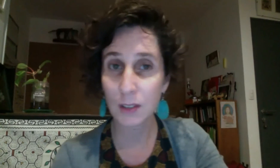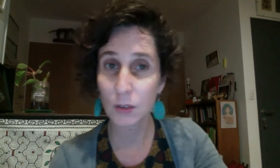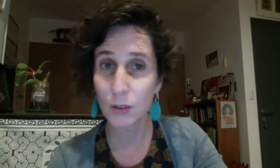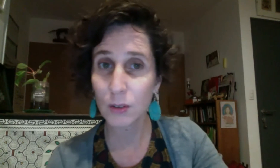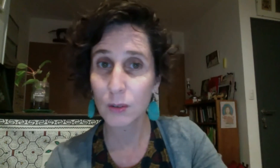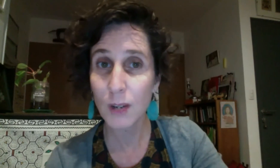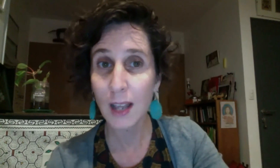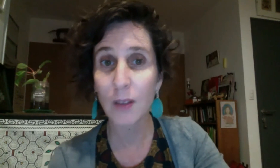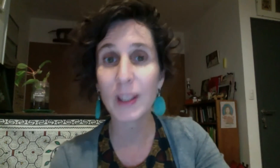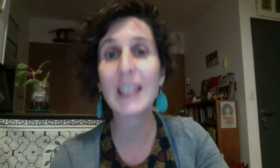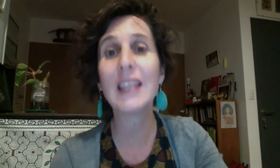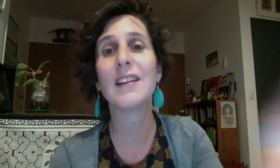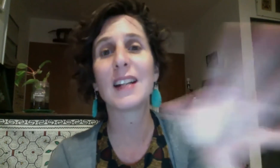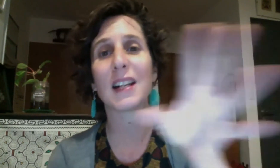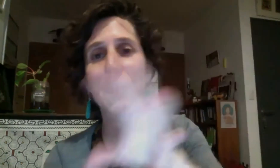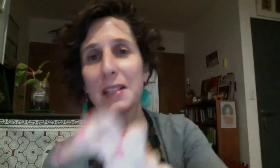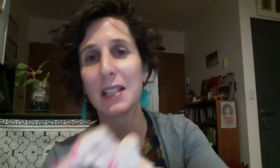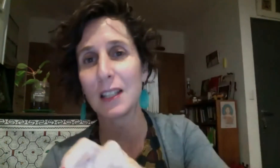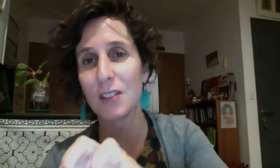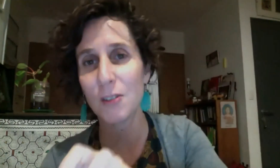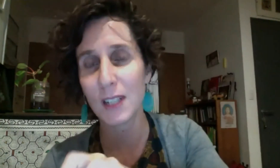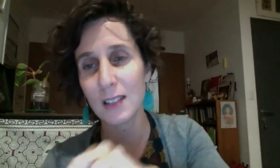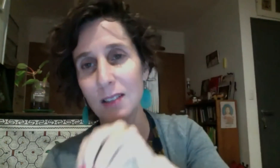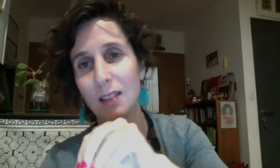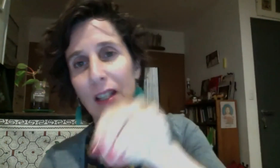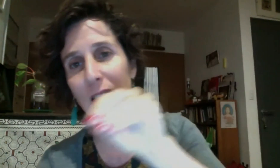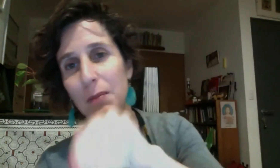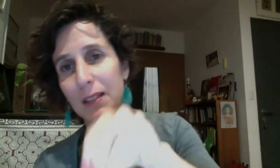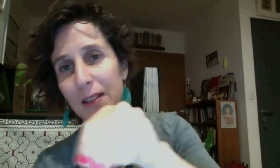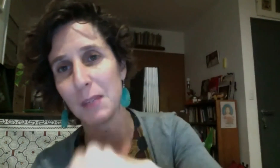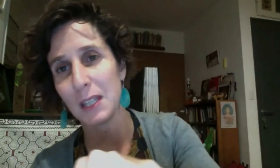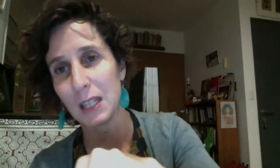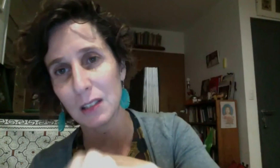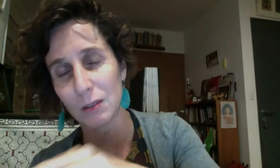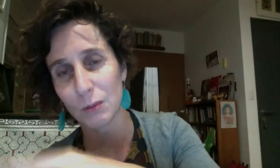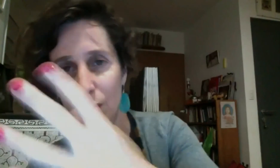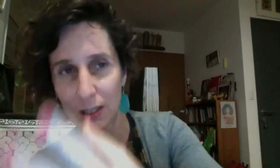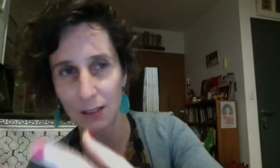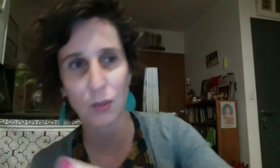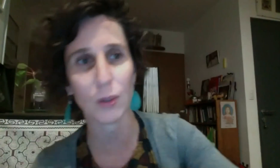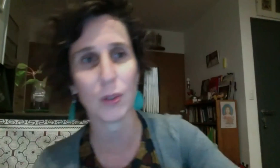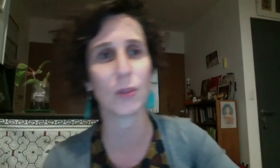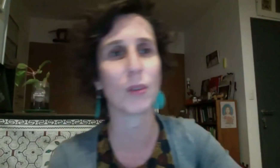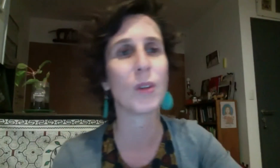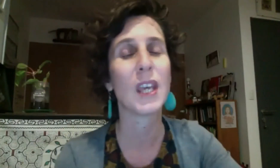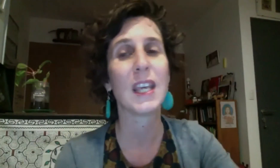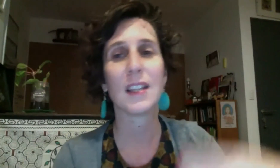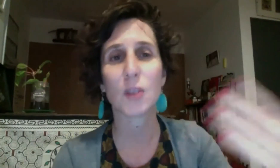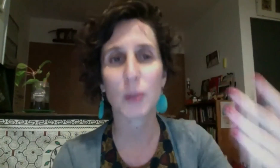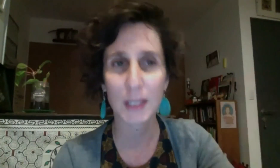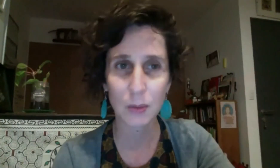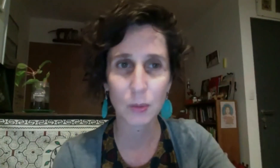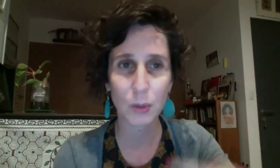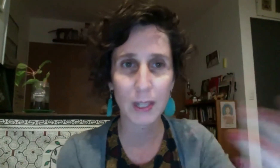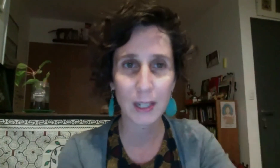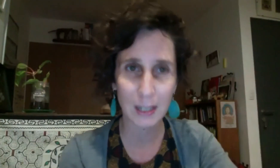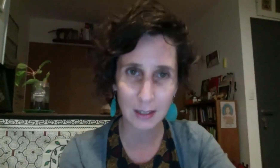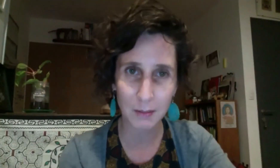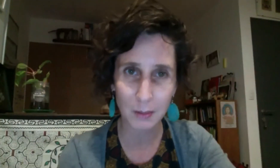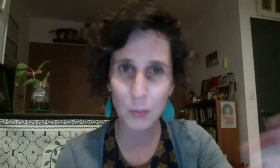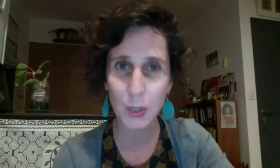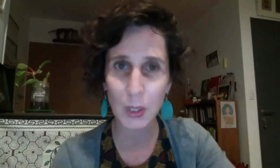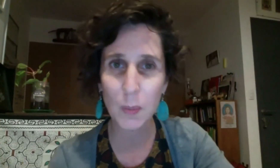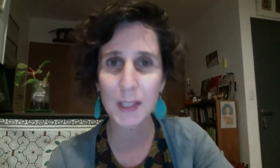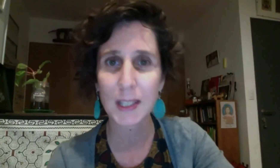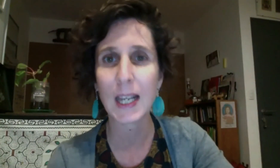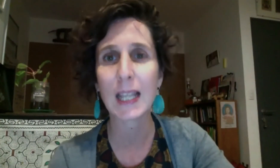o accesorios de un lado y representaciones de vestimentas o accesorios, ¿no? Y sobre este asunto voy a regresar